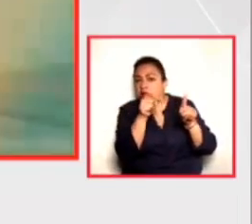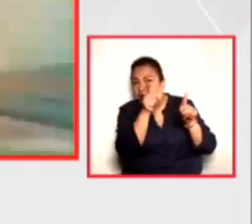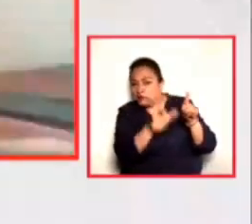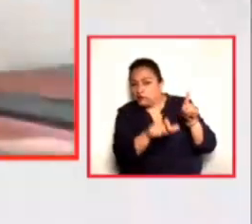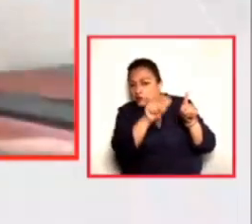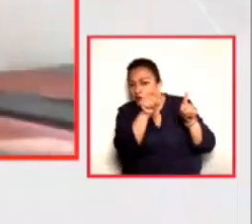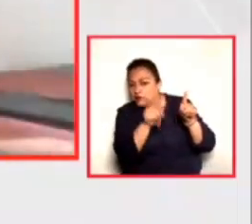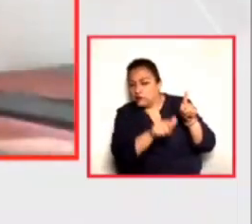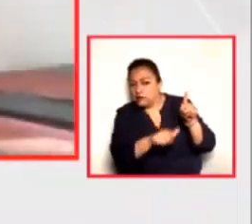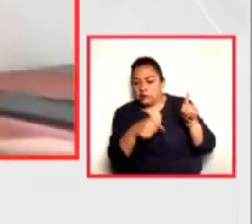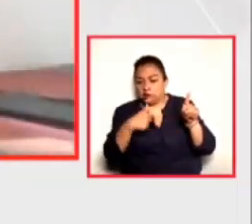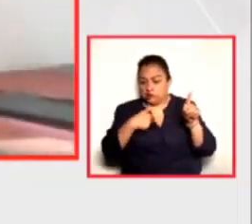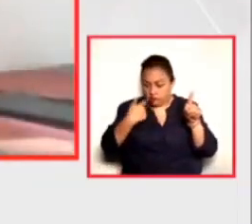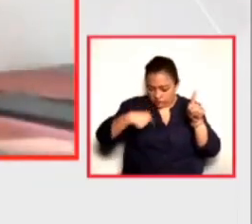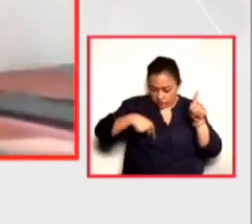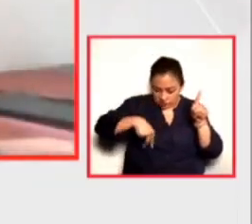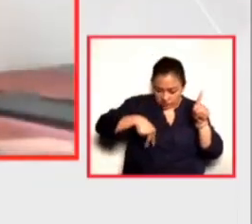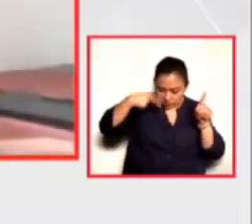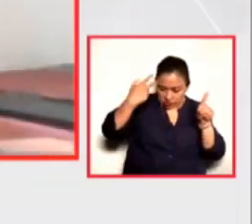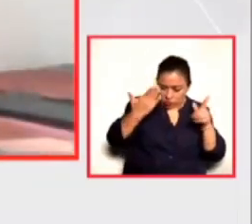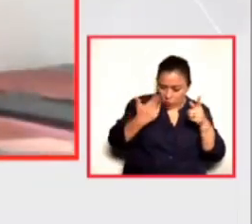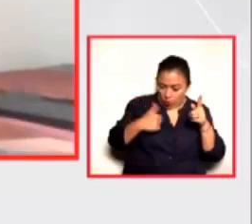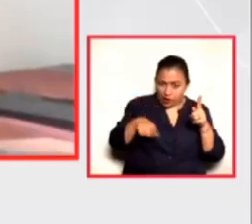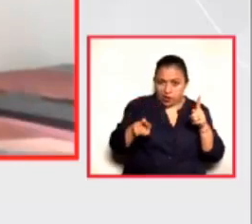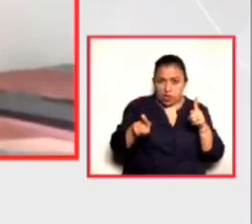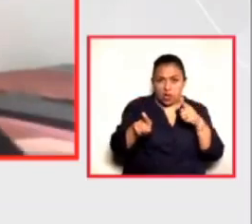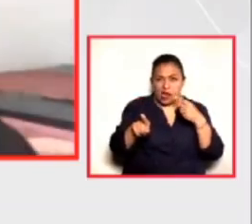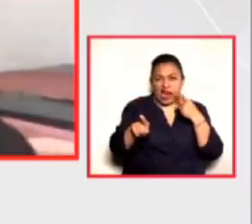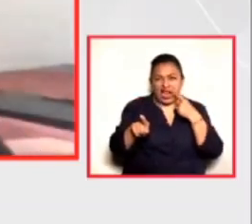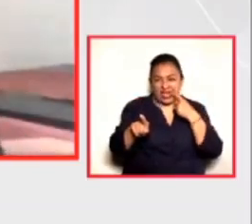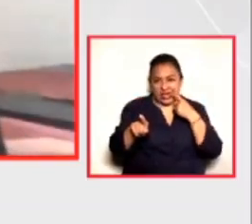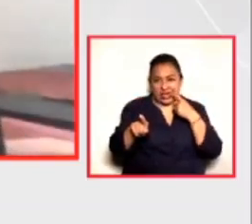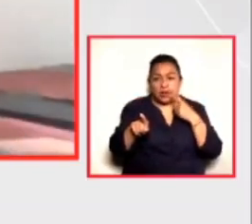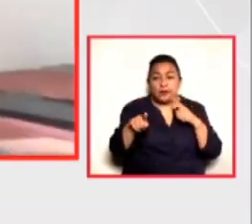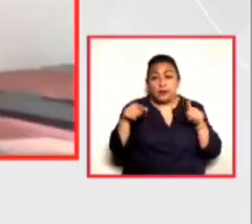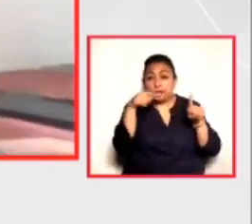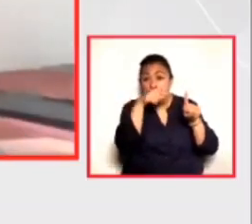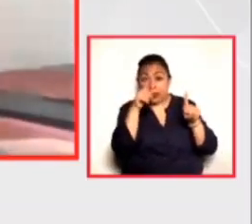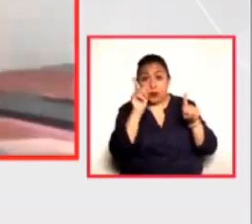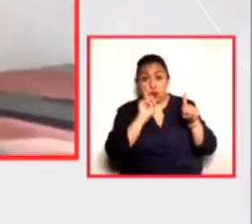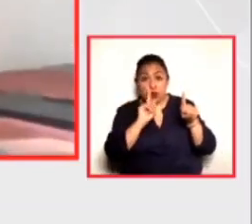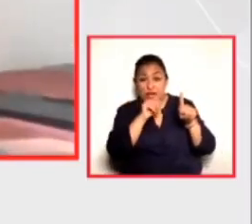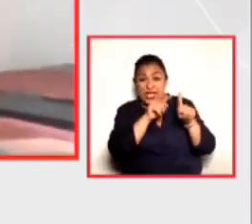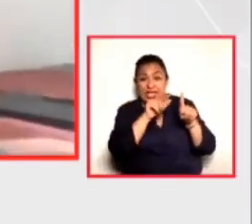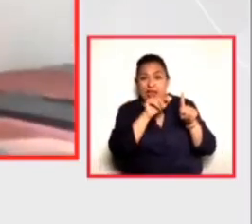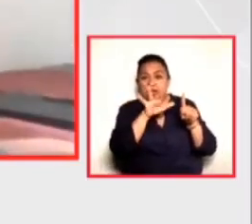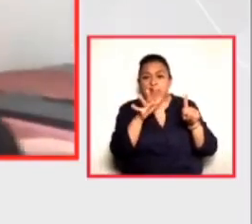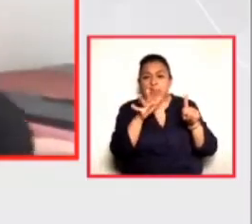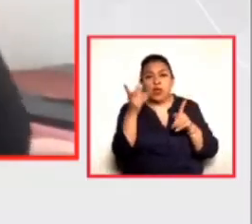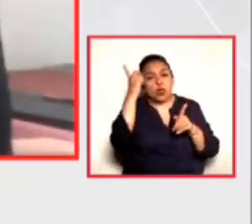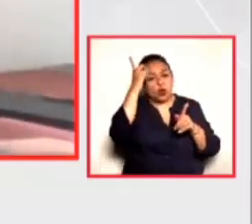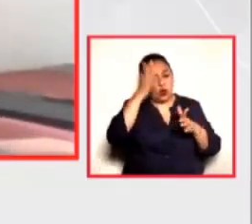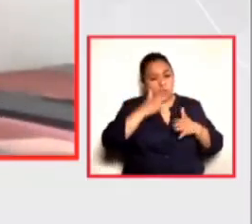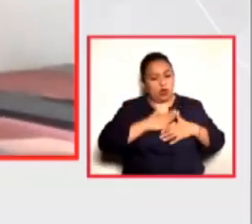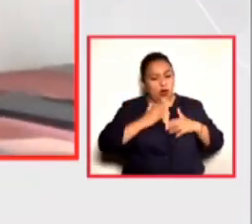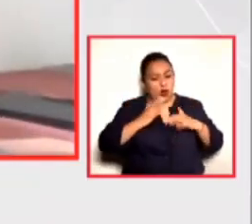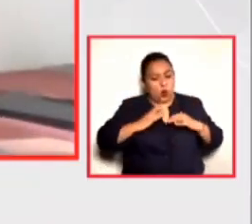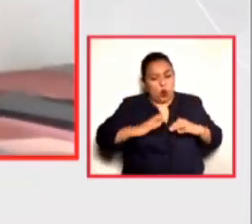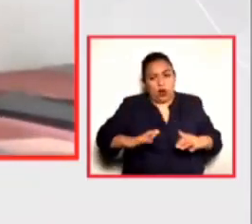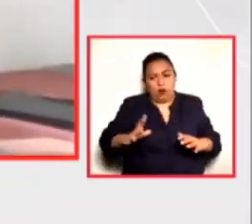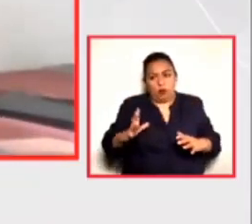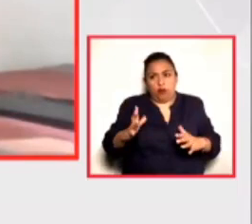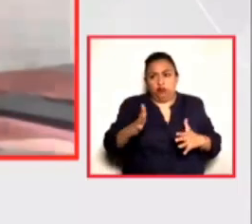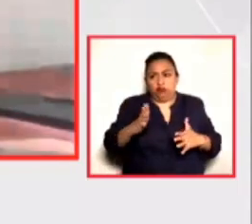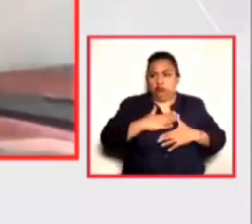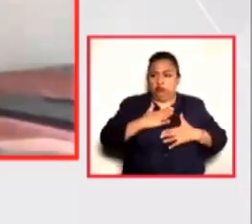Y ella, como hacemos todos en realidad, ella se hace dueña de su propio cuerpo. Y al hacerse dueña